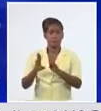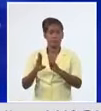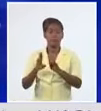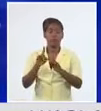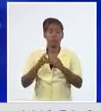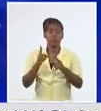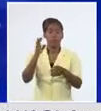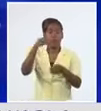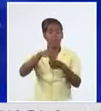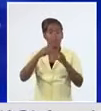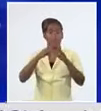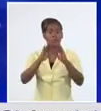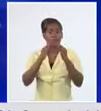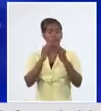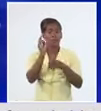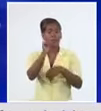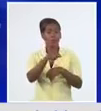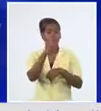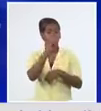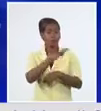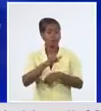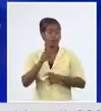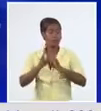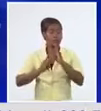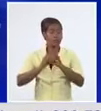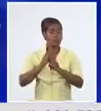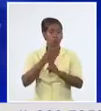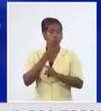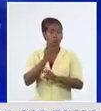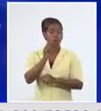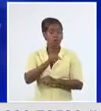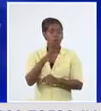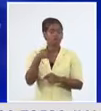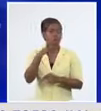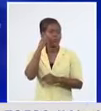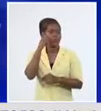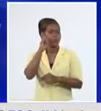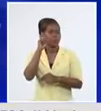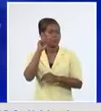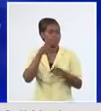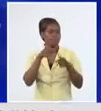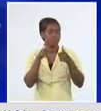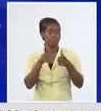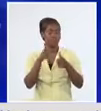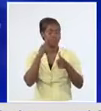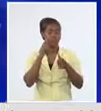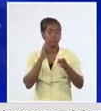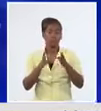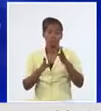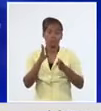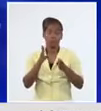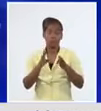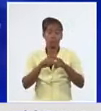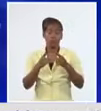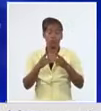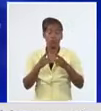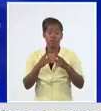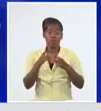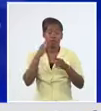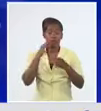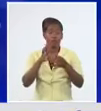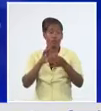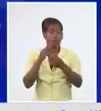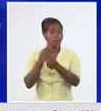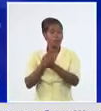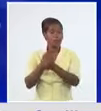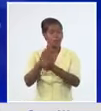de casa expuesto a alguna situación, a alguna transmisión en el ámbito familiar. Agradecerle, doctora, su